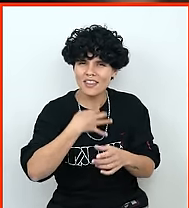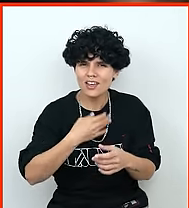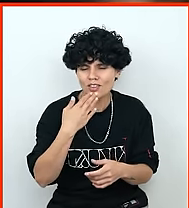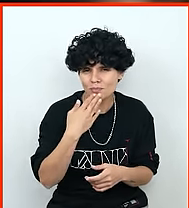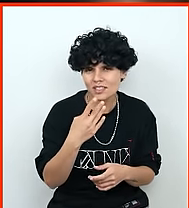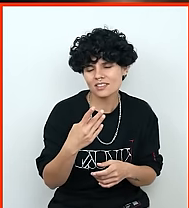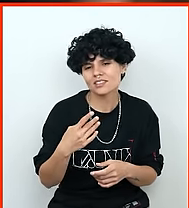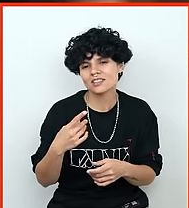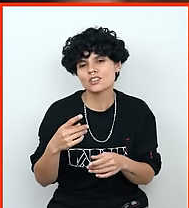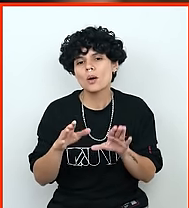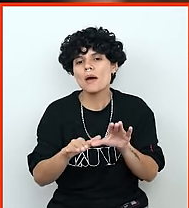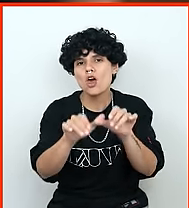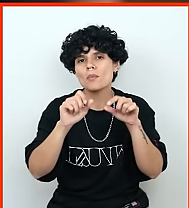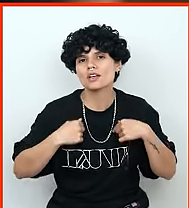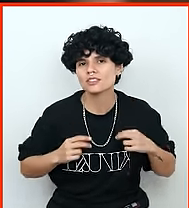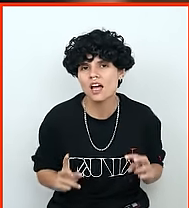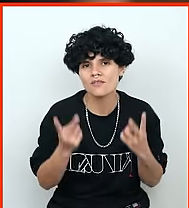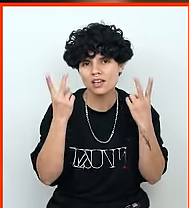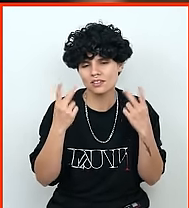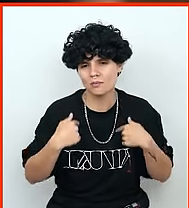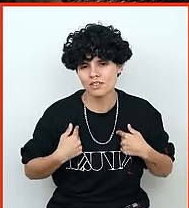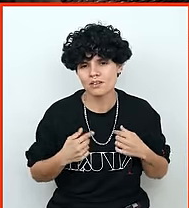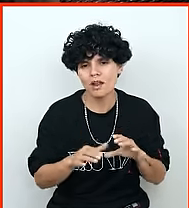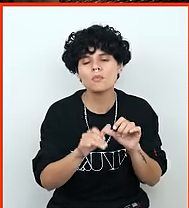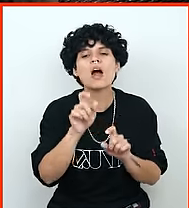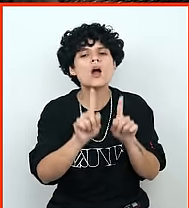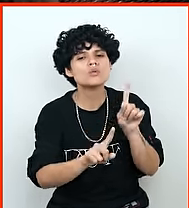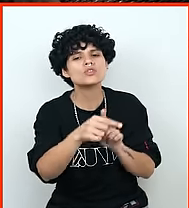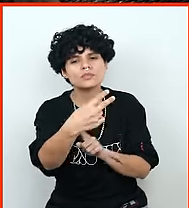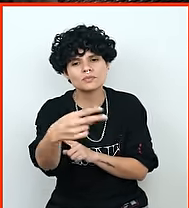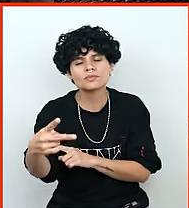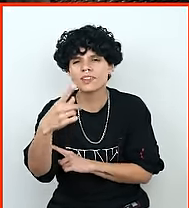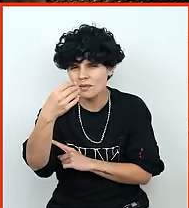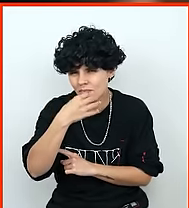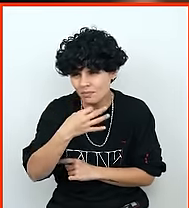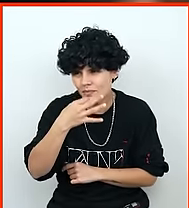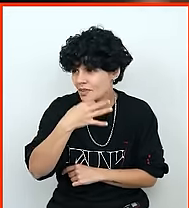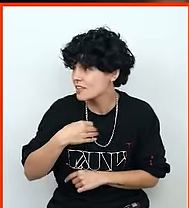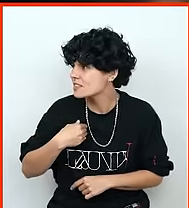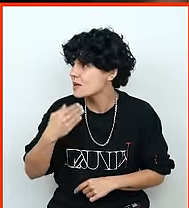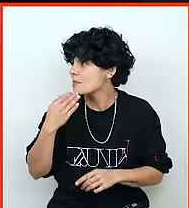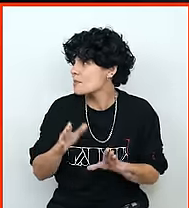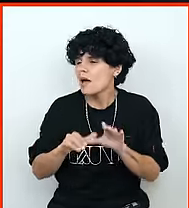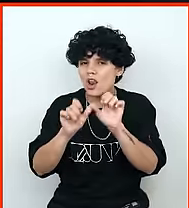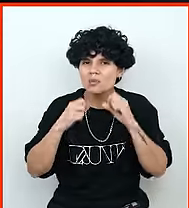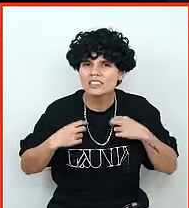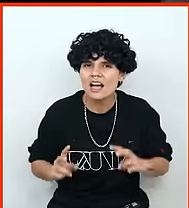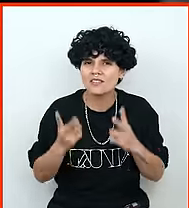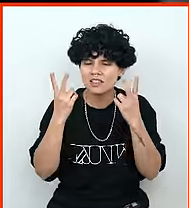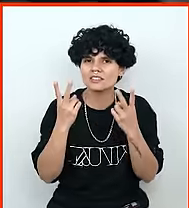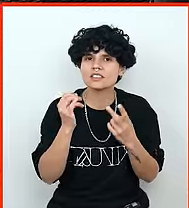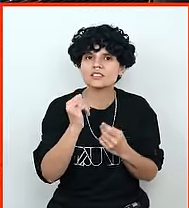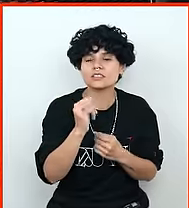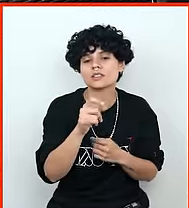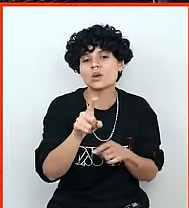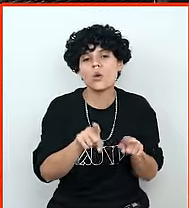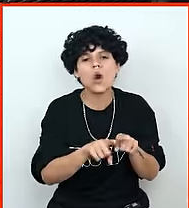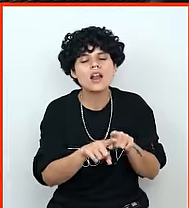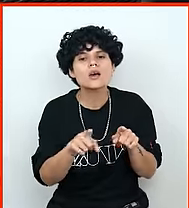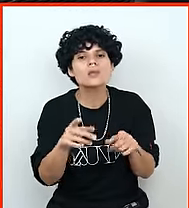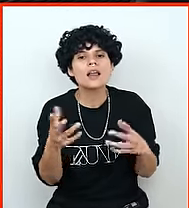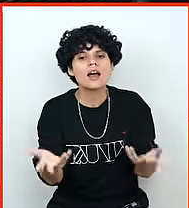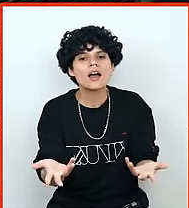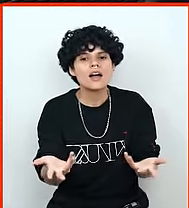mencionó también, pues. Él lo mencionó, me dijo, soy paloma que salvaste. Que ya me lo han dicho otras veces, lo cual es súper irónico igual. Tiene ese lado de